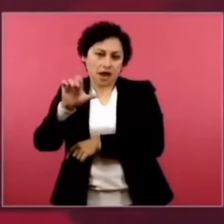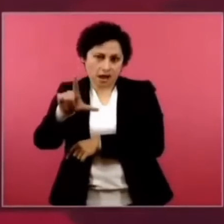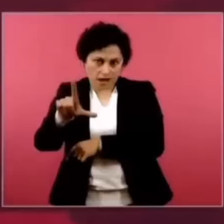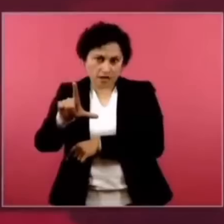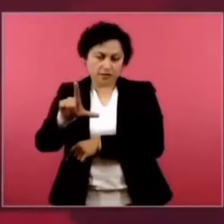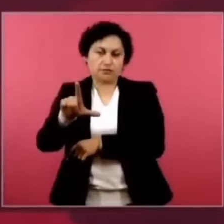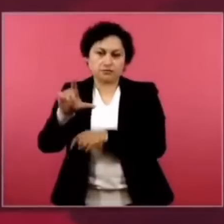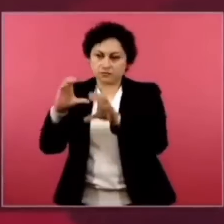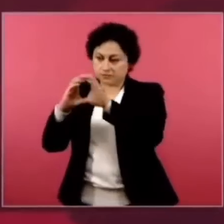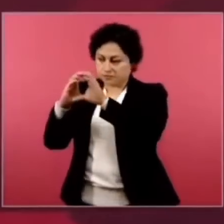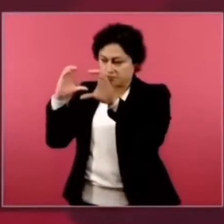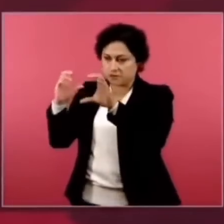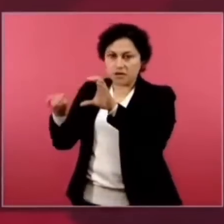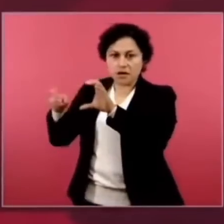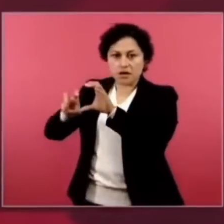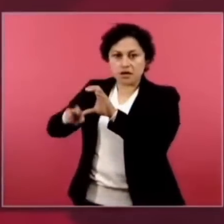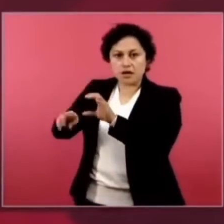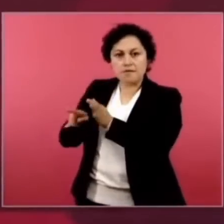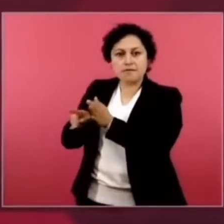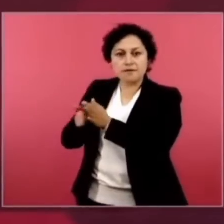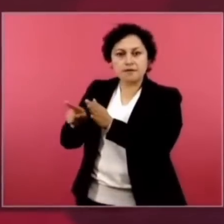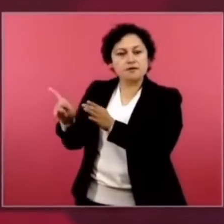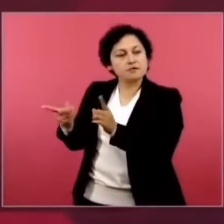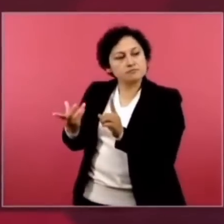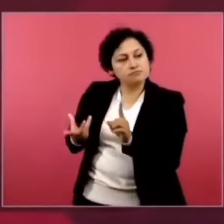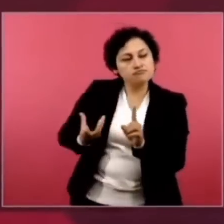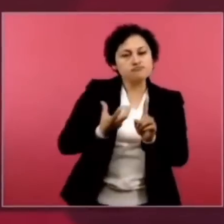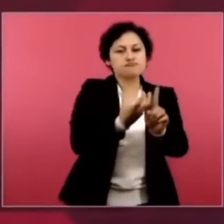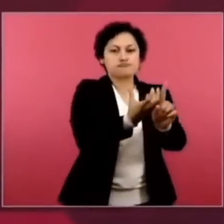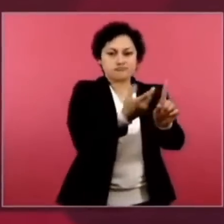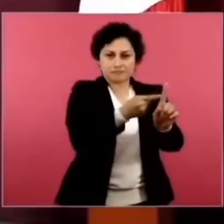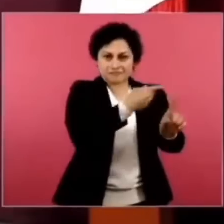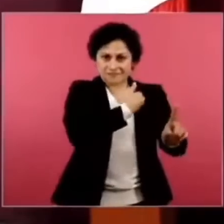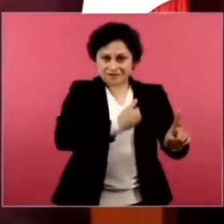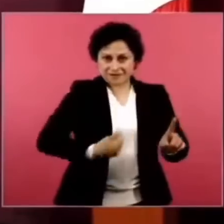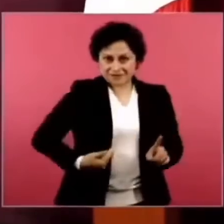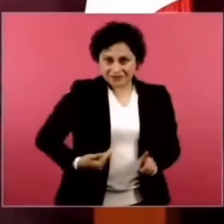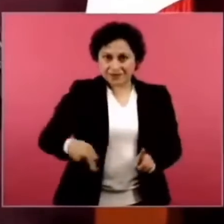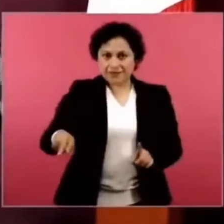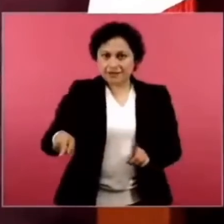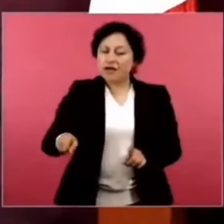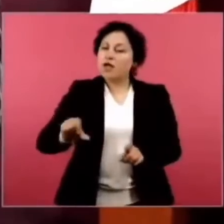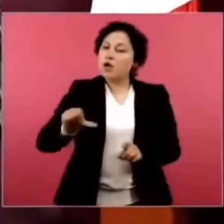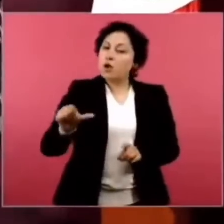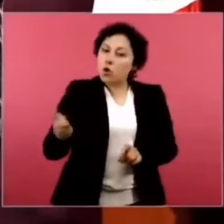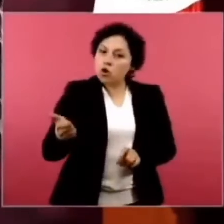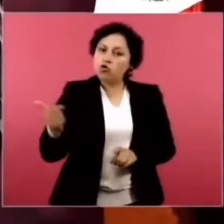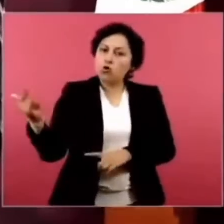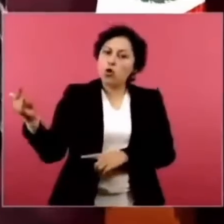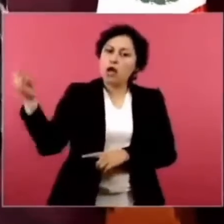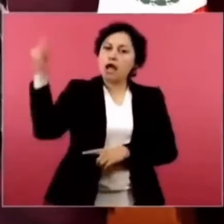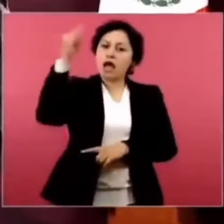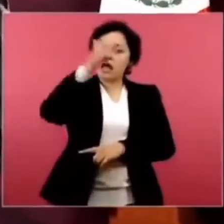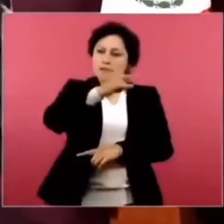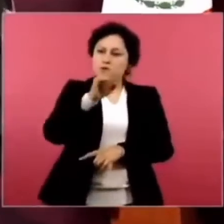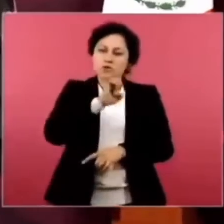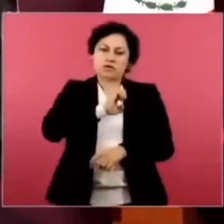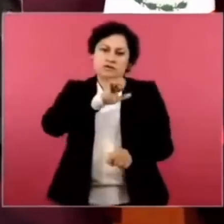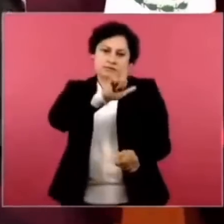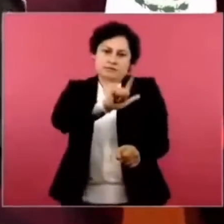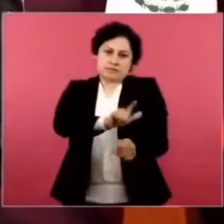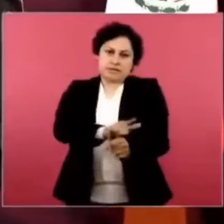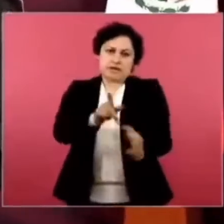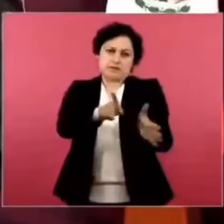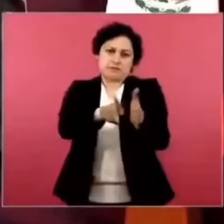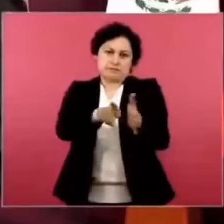avión especial, con todos los periodistas. Pues es lo que extrañan algunos, ¿no? Sobre todo